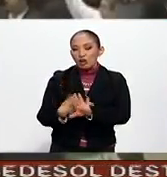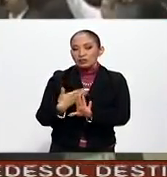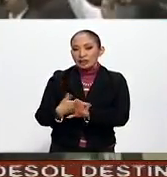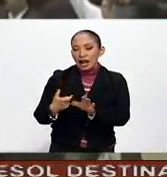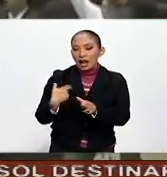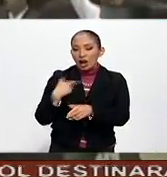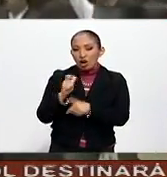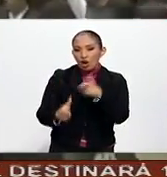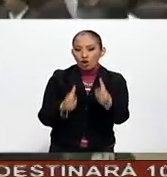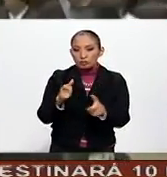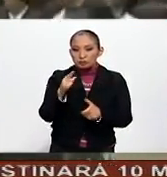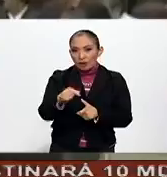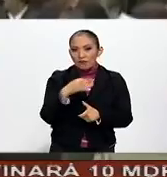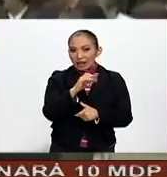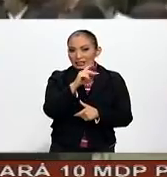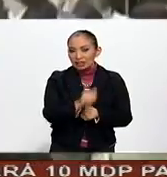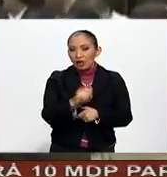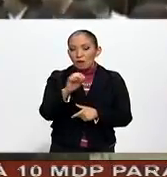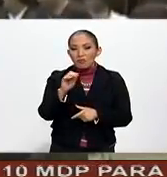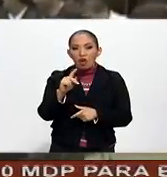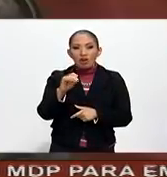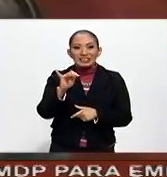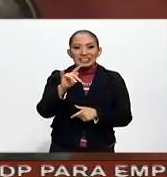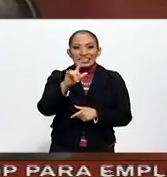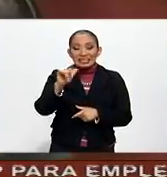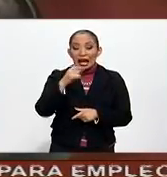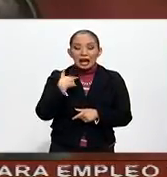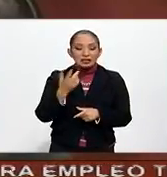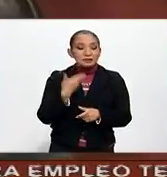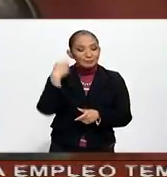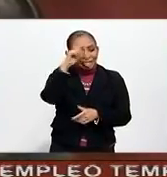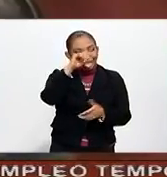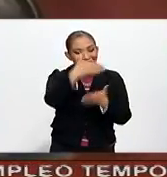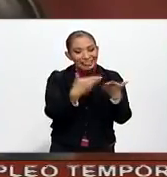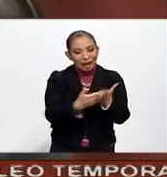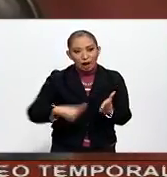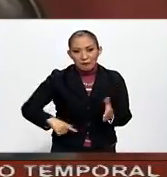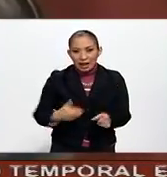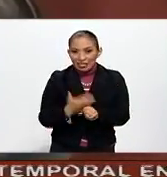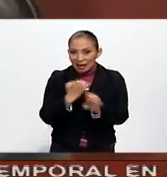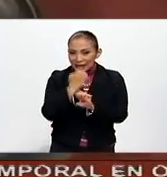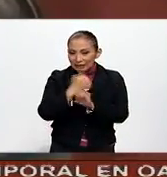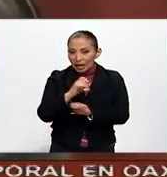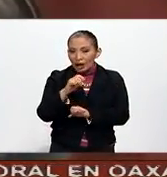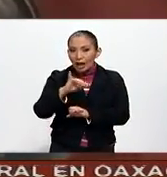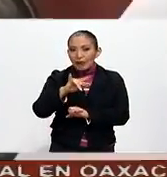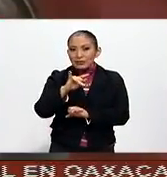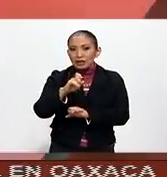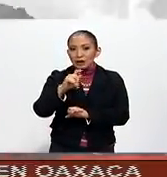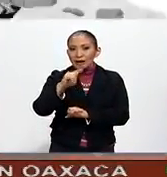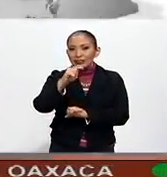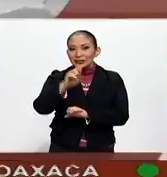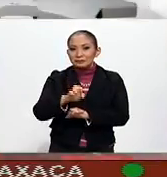quien presuntamente sería Francisco Portilla Bonilla, quien fue propuesto por el gobernador del estado, Javier Duarte.